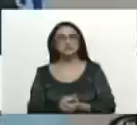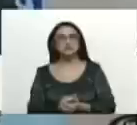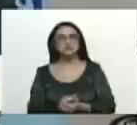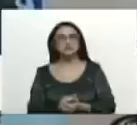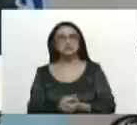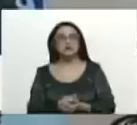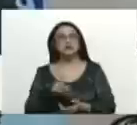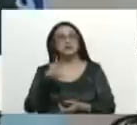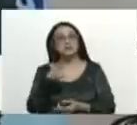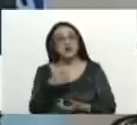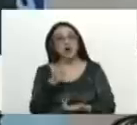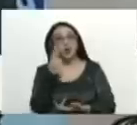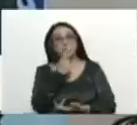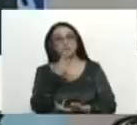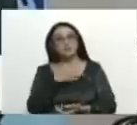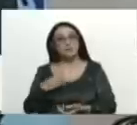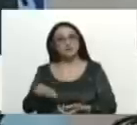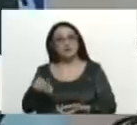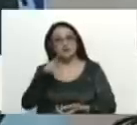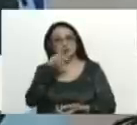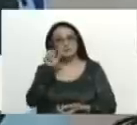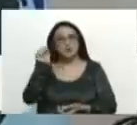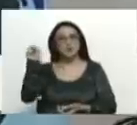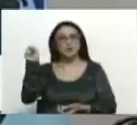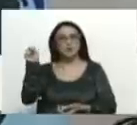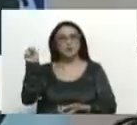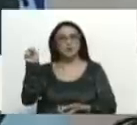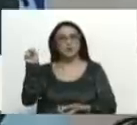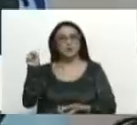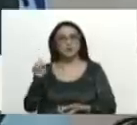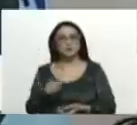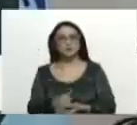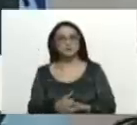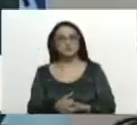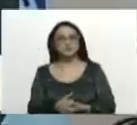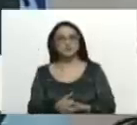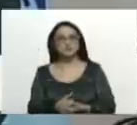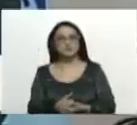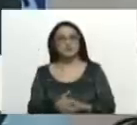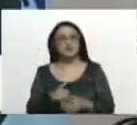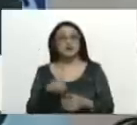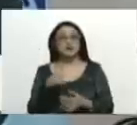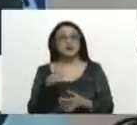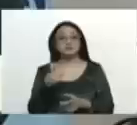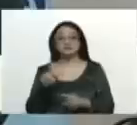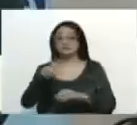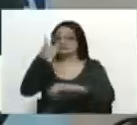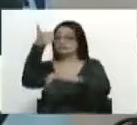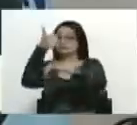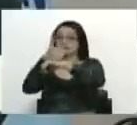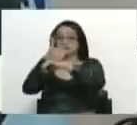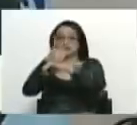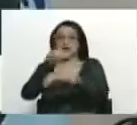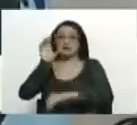del presidente de la república Nicolás Maduro moros como jefe de estado